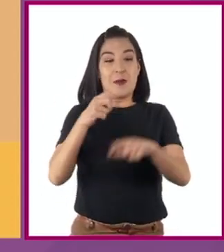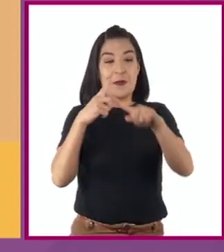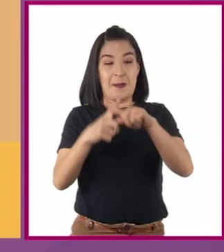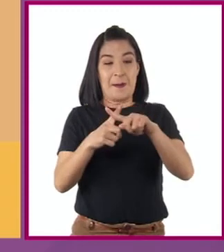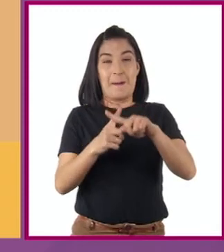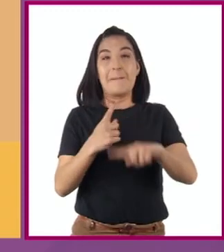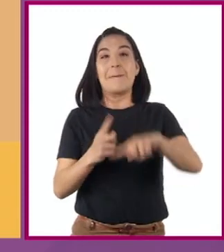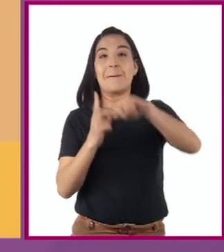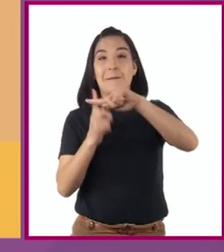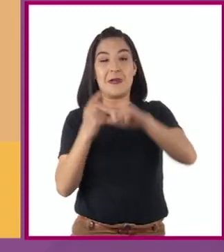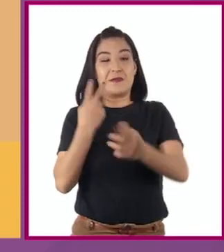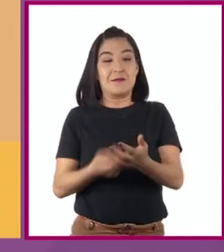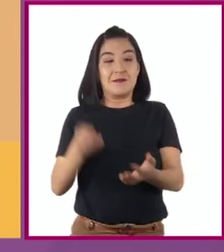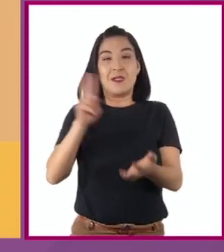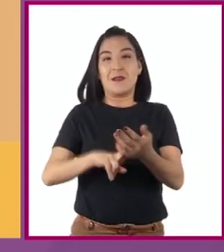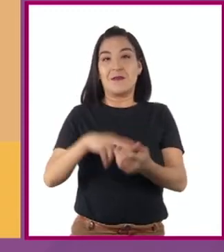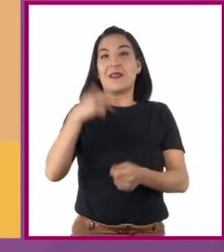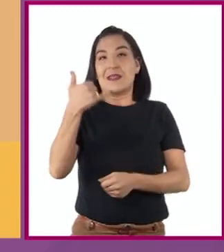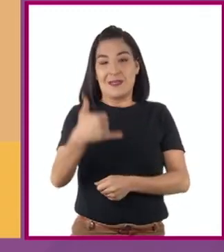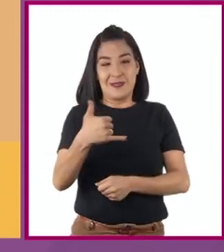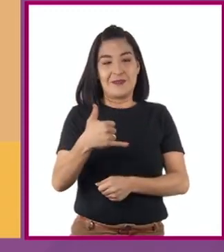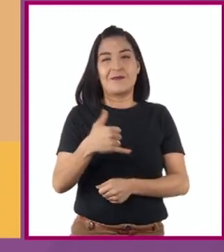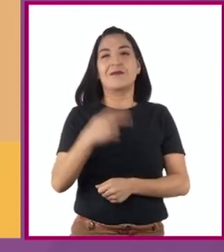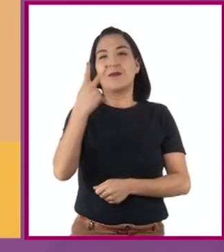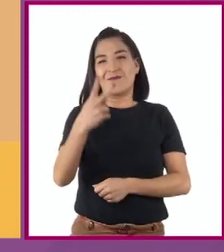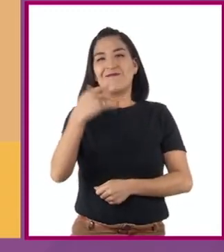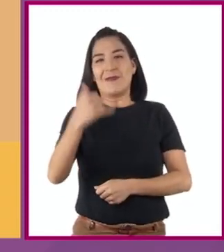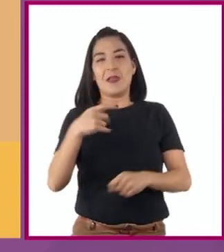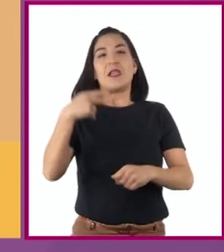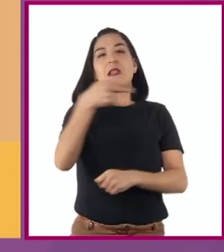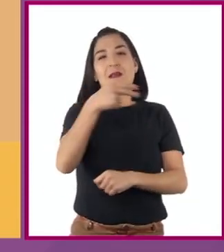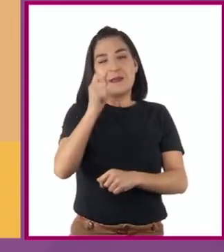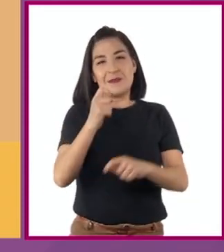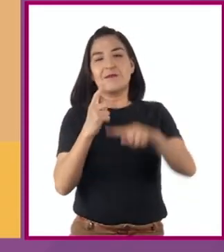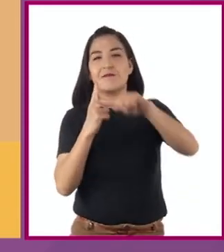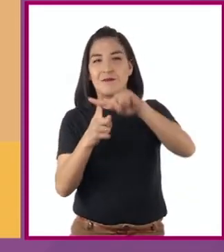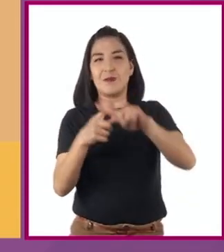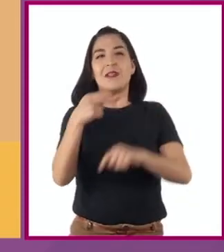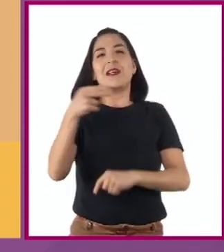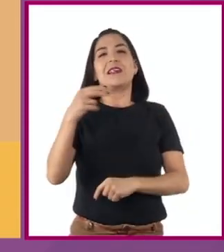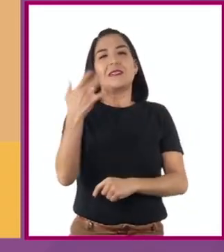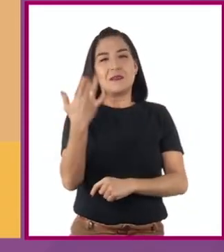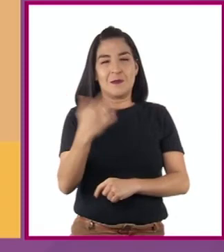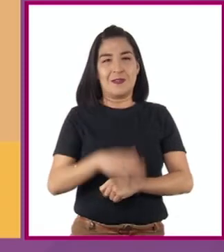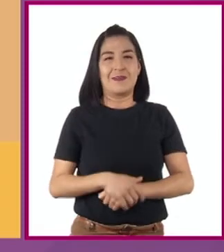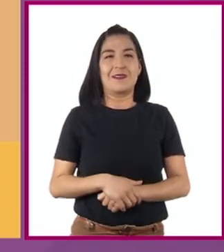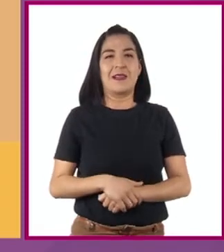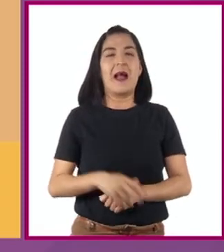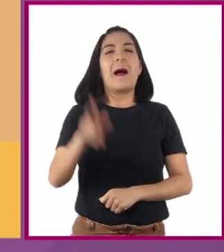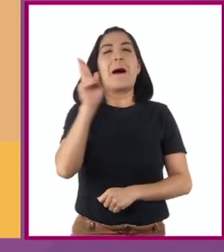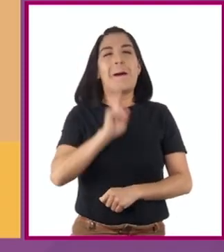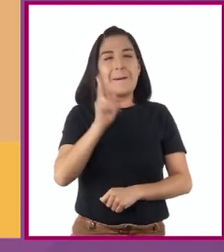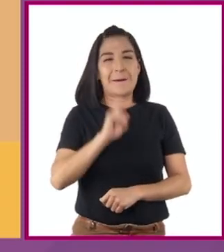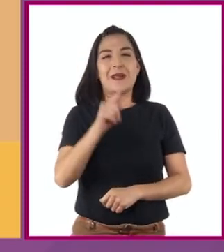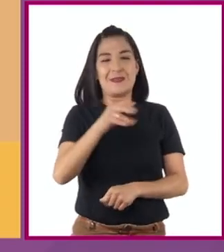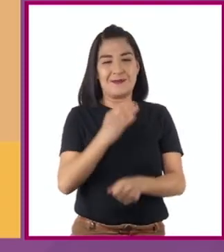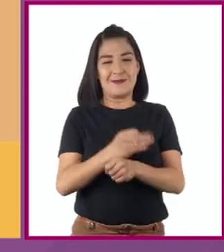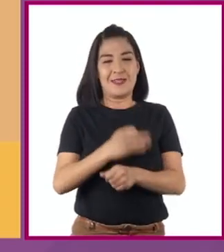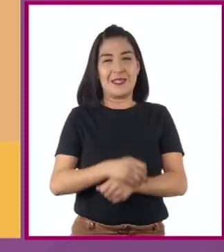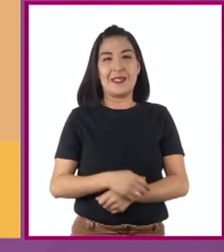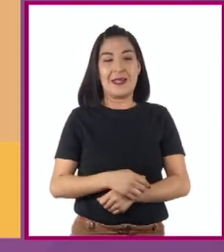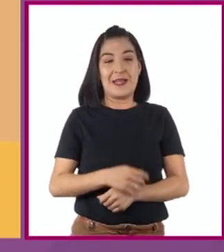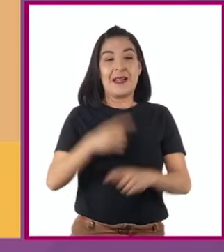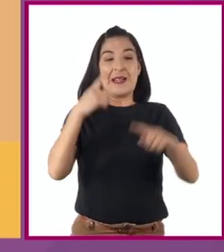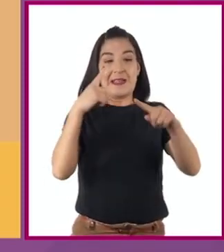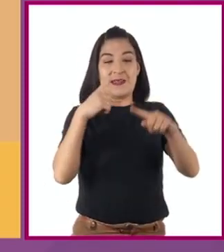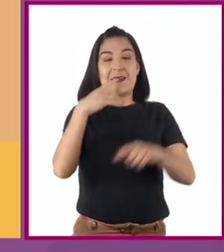el doble del número Y, 2Y, sumen 50. Intentemos con X igual a